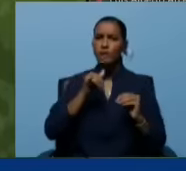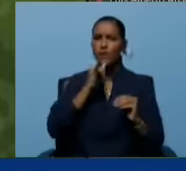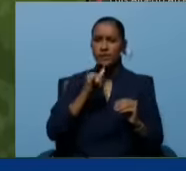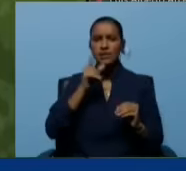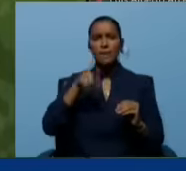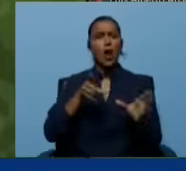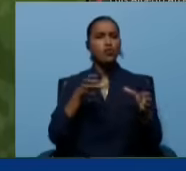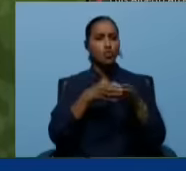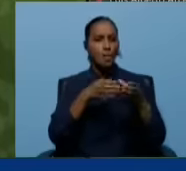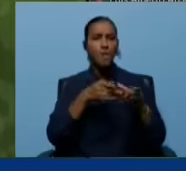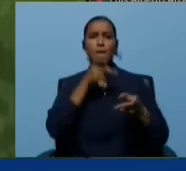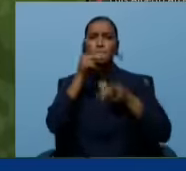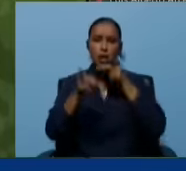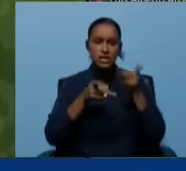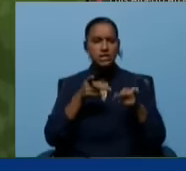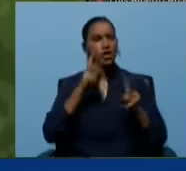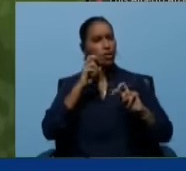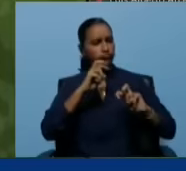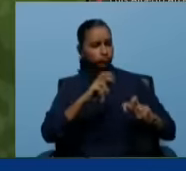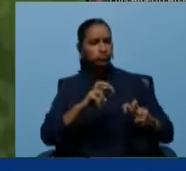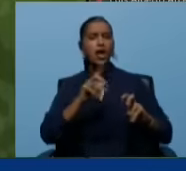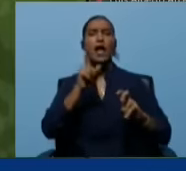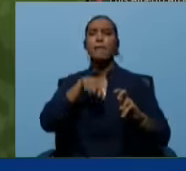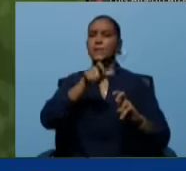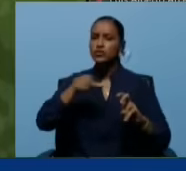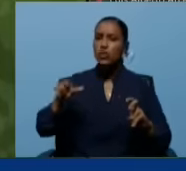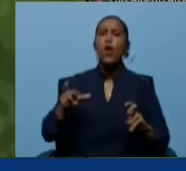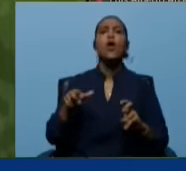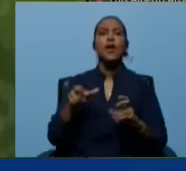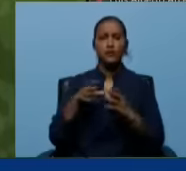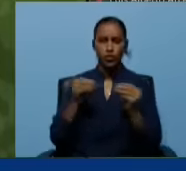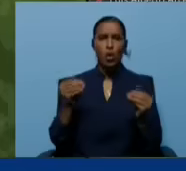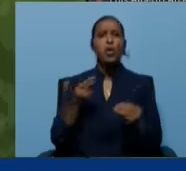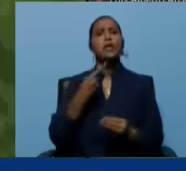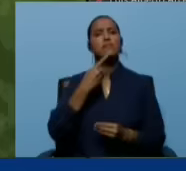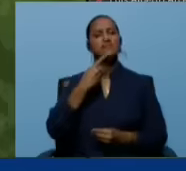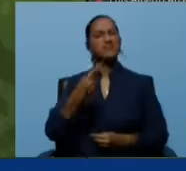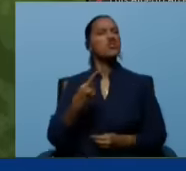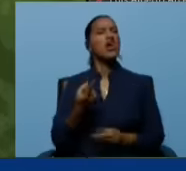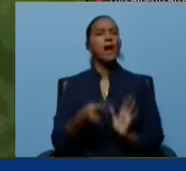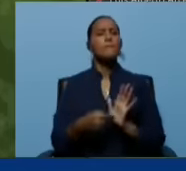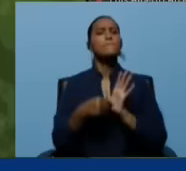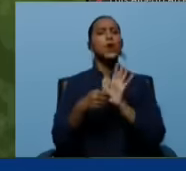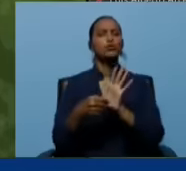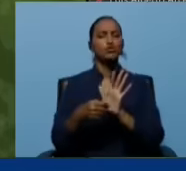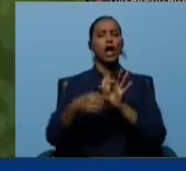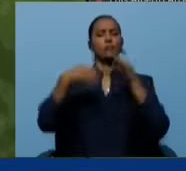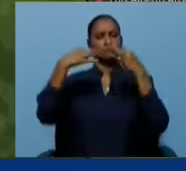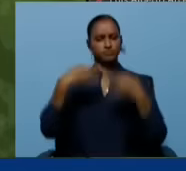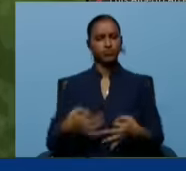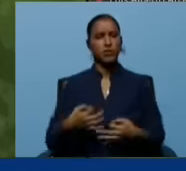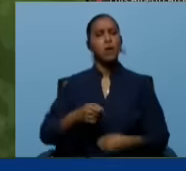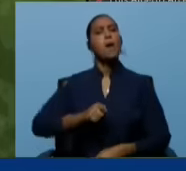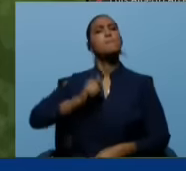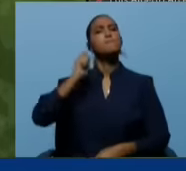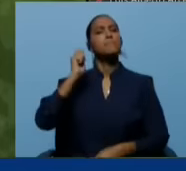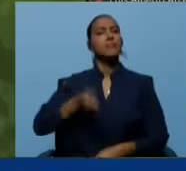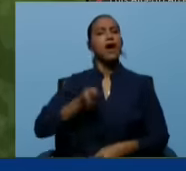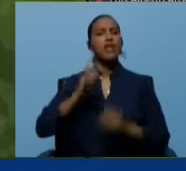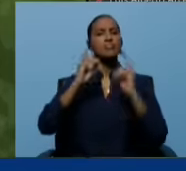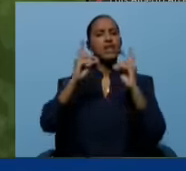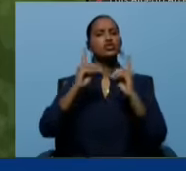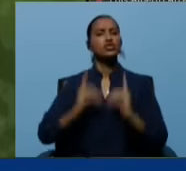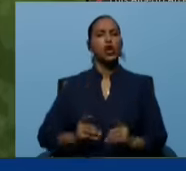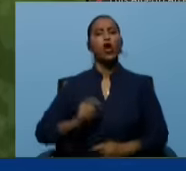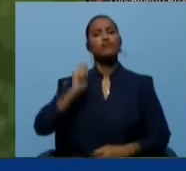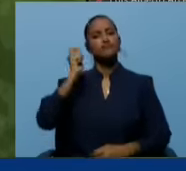participaron en los comicios, emitió un veredicto inapelable que confirma la victoria del presidente Nicolás Maduro